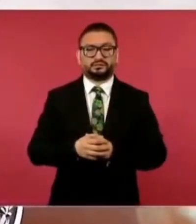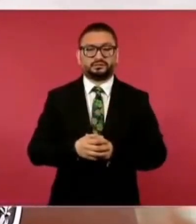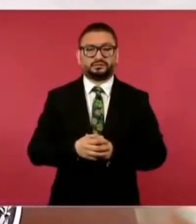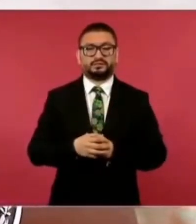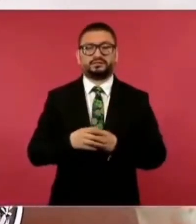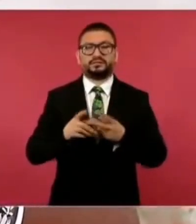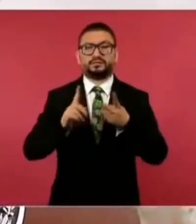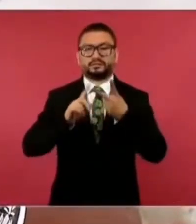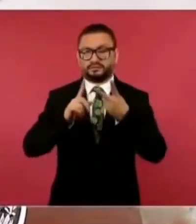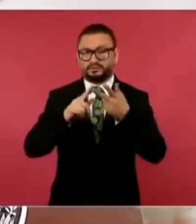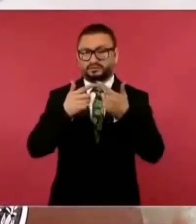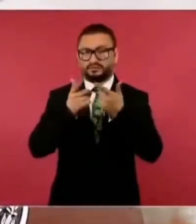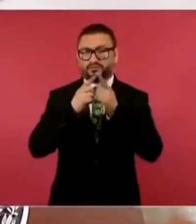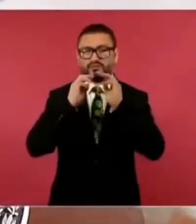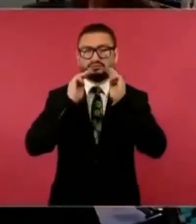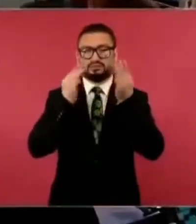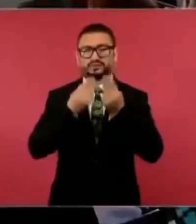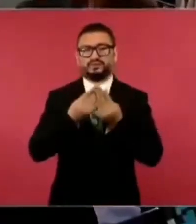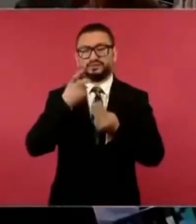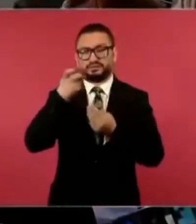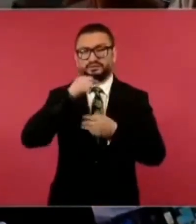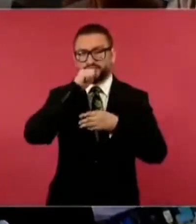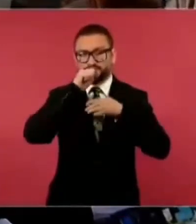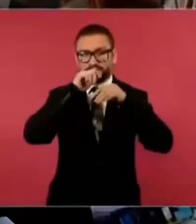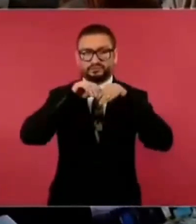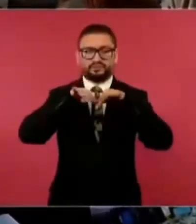el narcotráfico, pues esa es una campaña, ¿no?,